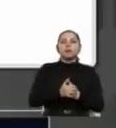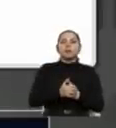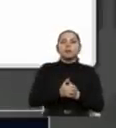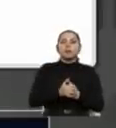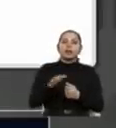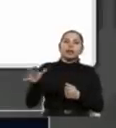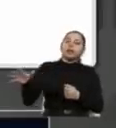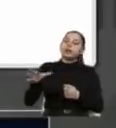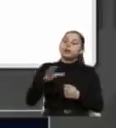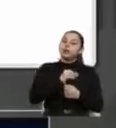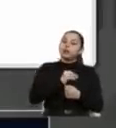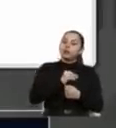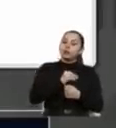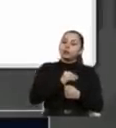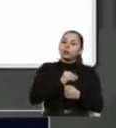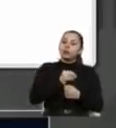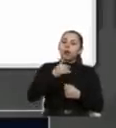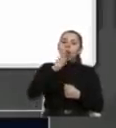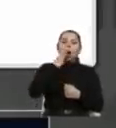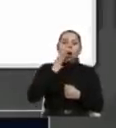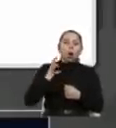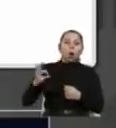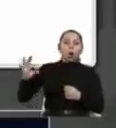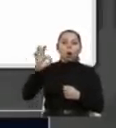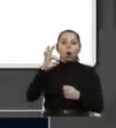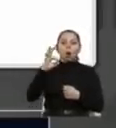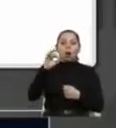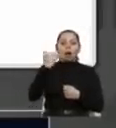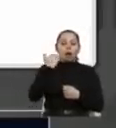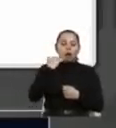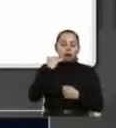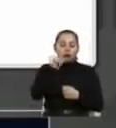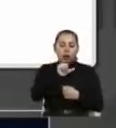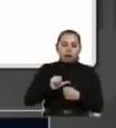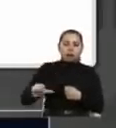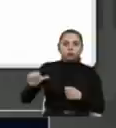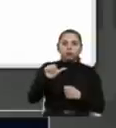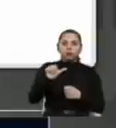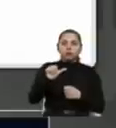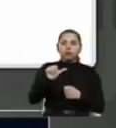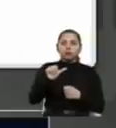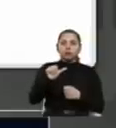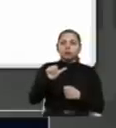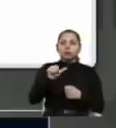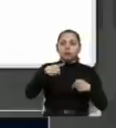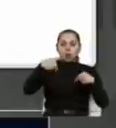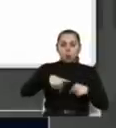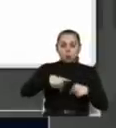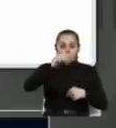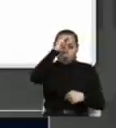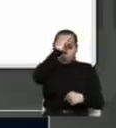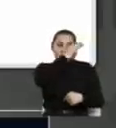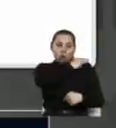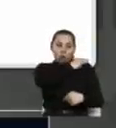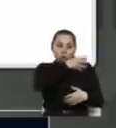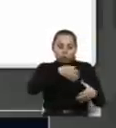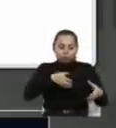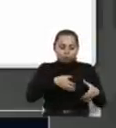a todos los hombres y mujeres que en la fuerza pública,